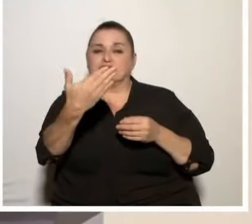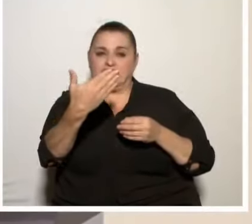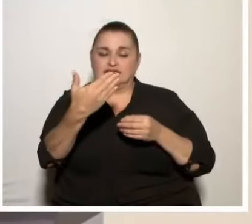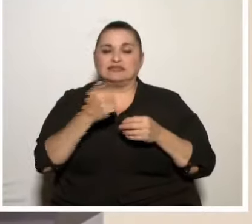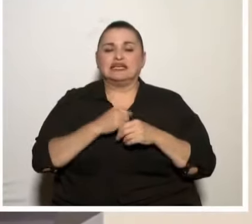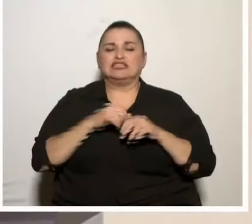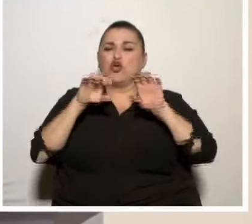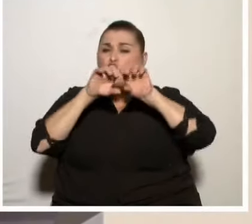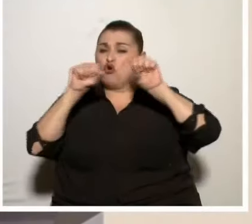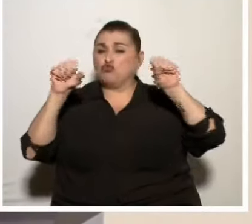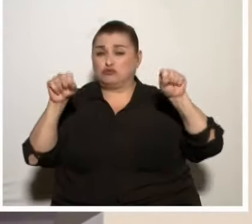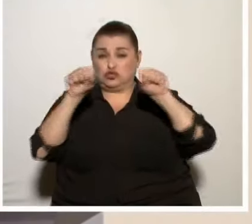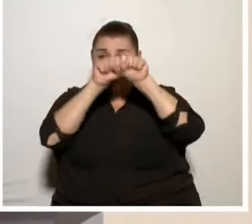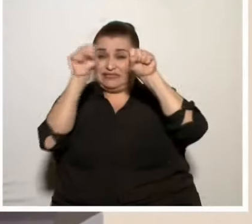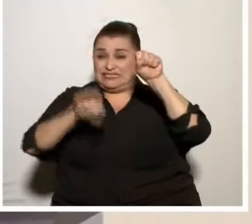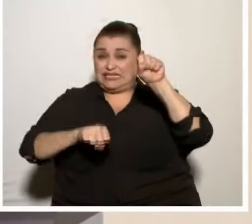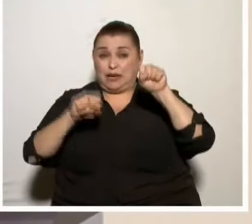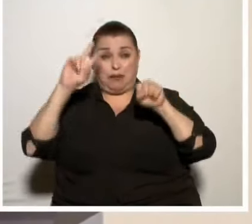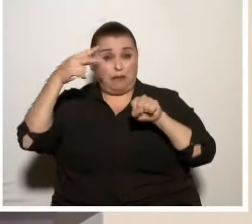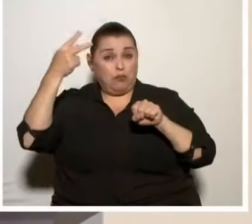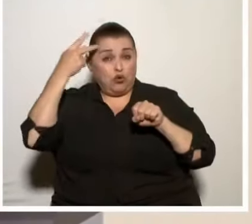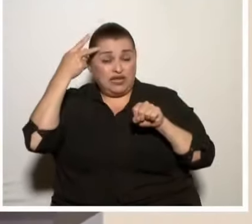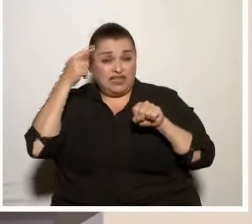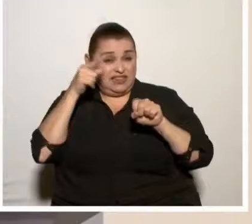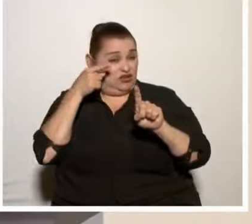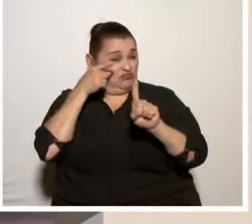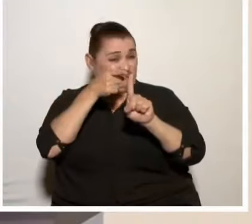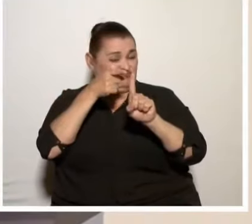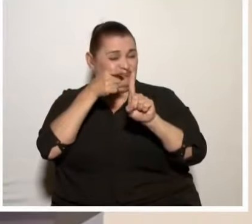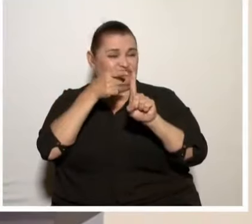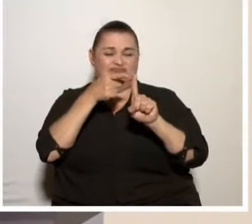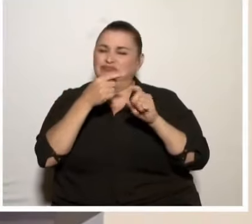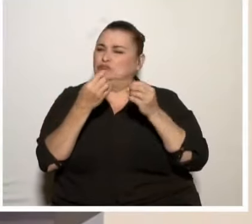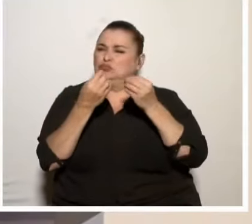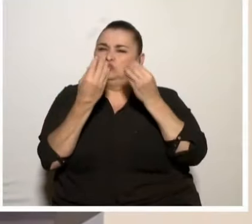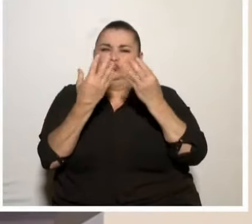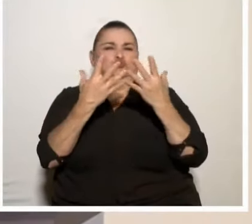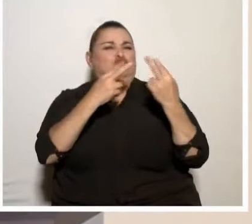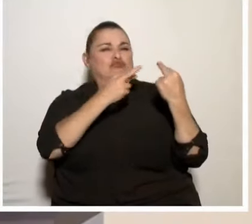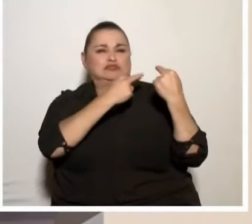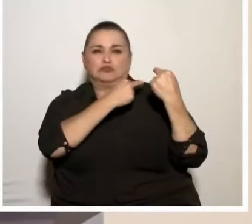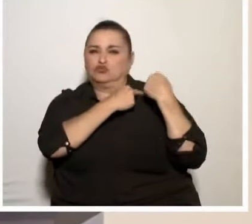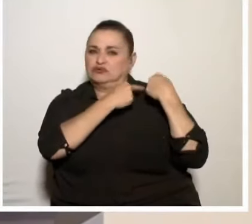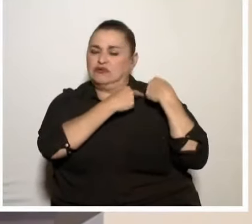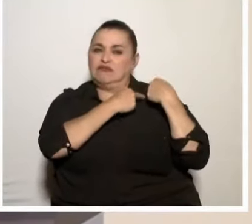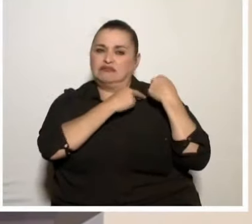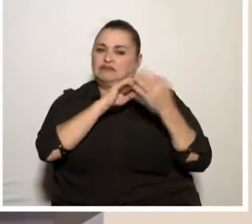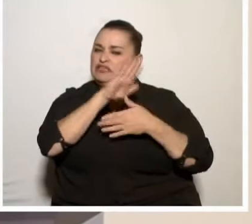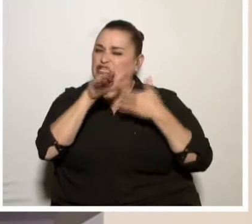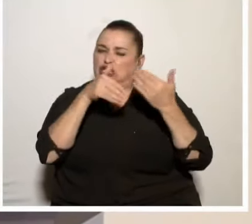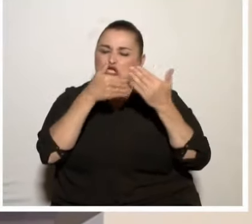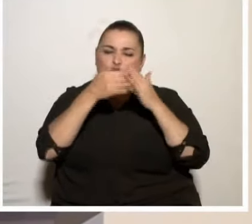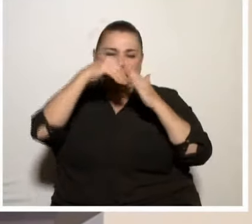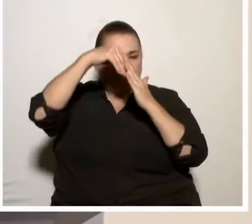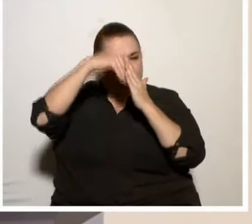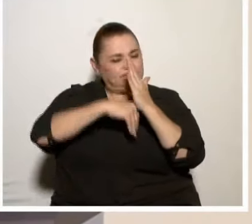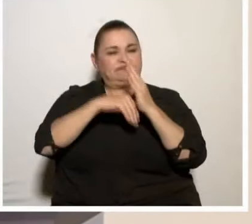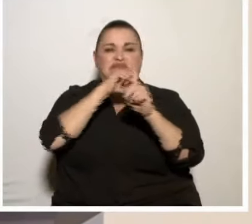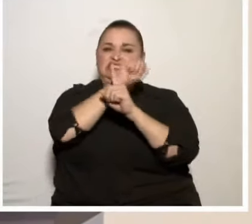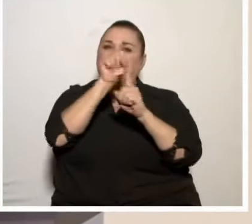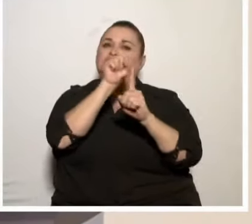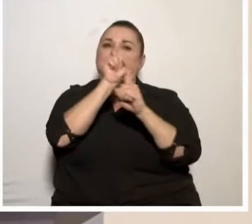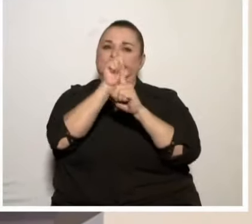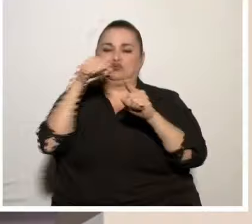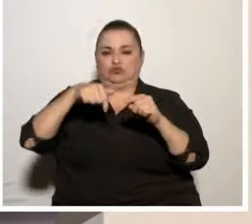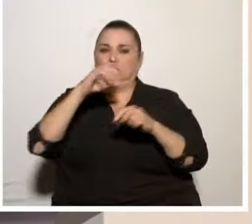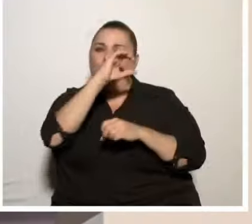La corrupción del sistema político es muy responsable de esta deprimente situación en la que estamos